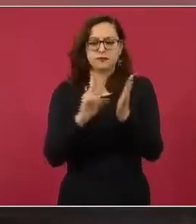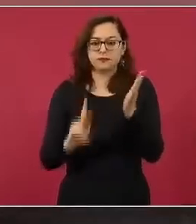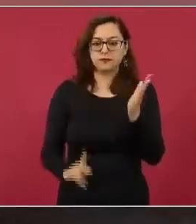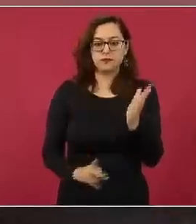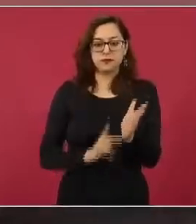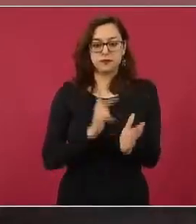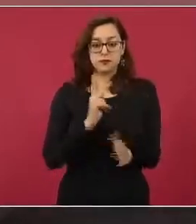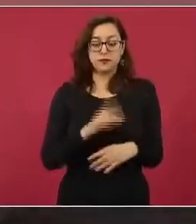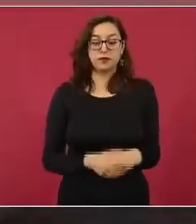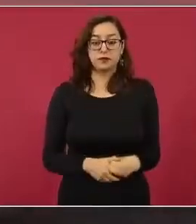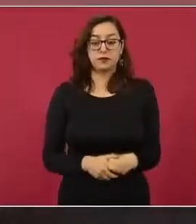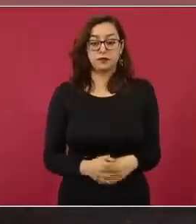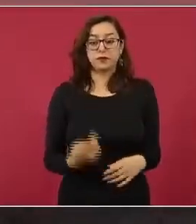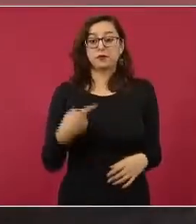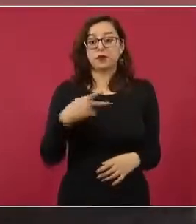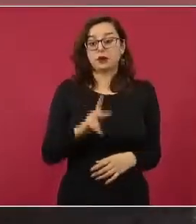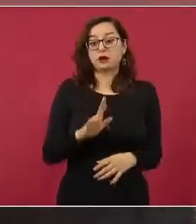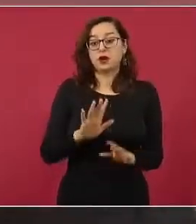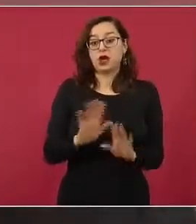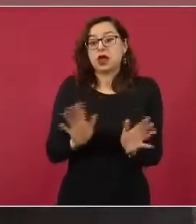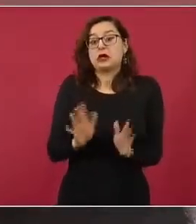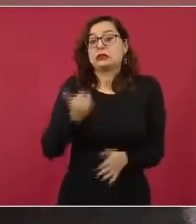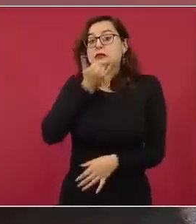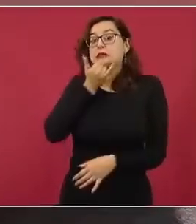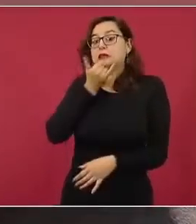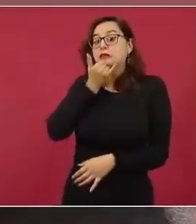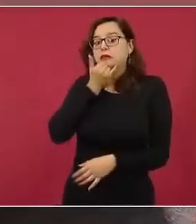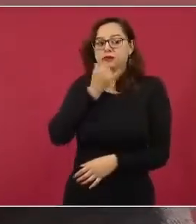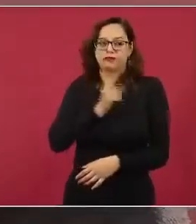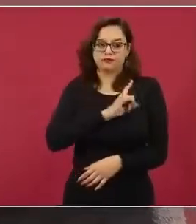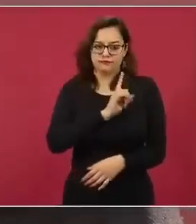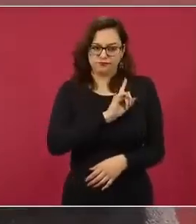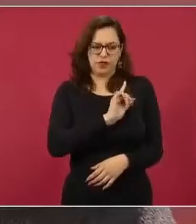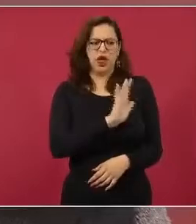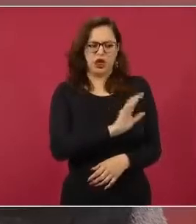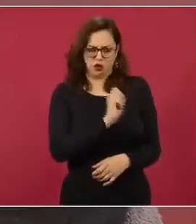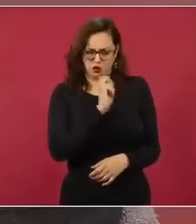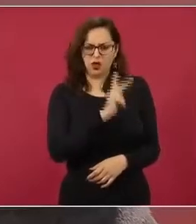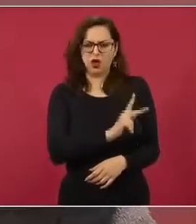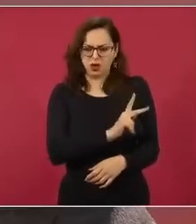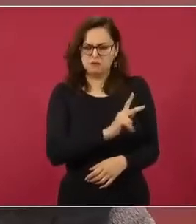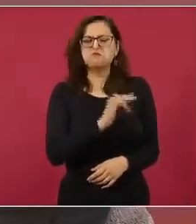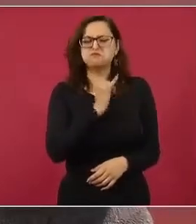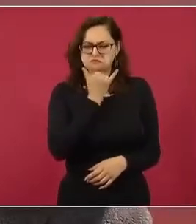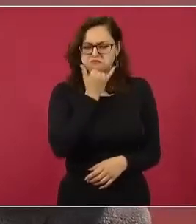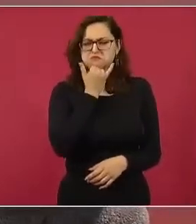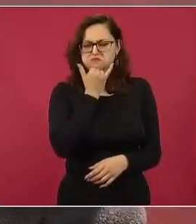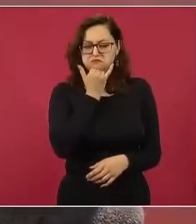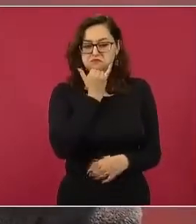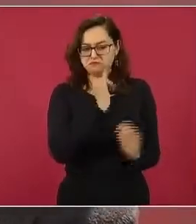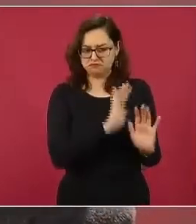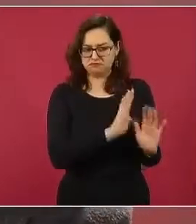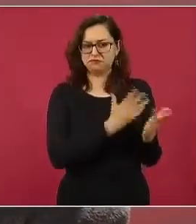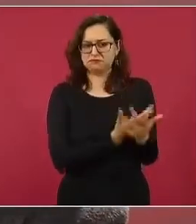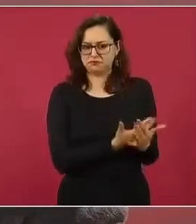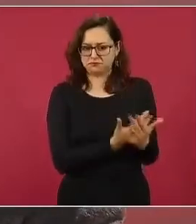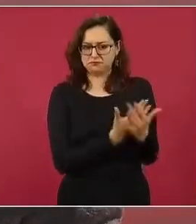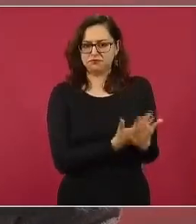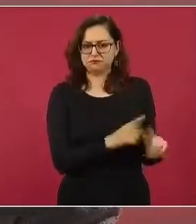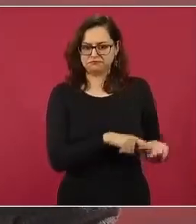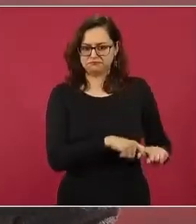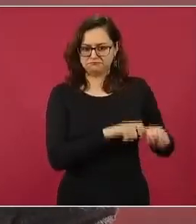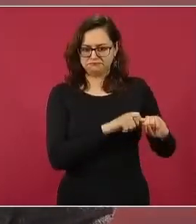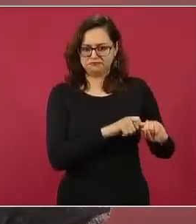participaron en un régimen corrupto, y si ahora de verdad están arrepentidos, ¿por qué no?